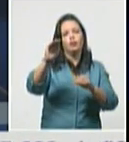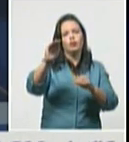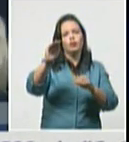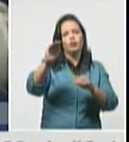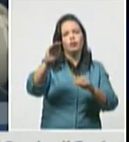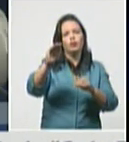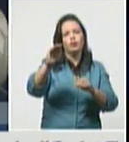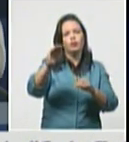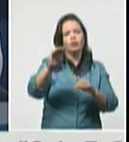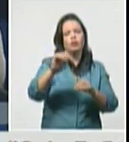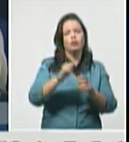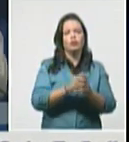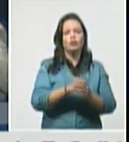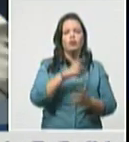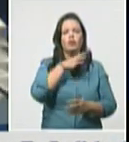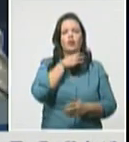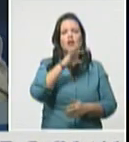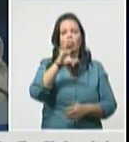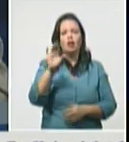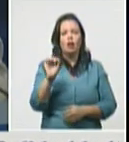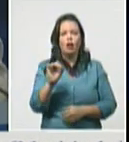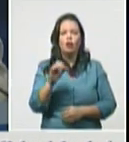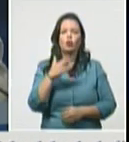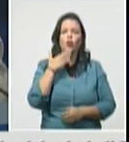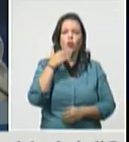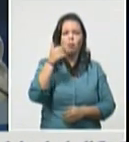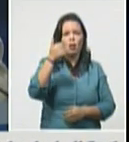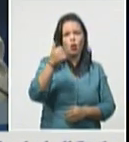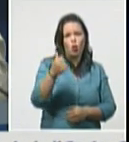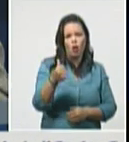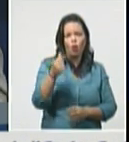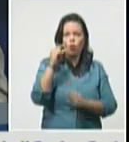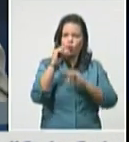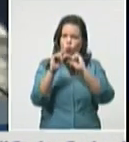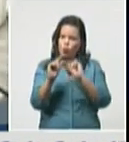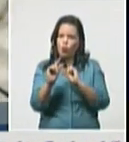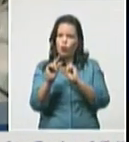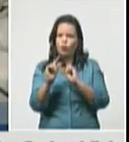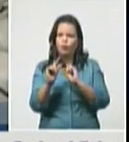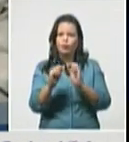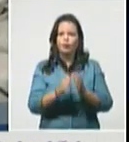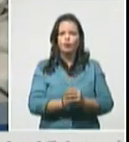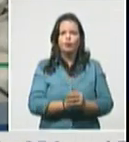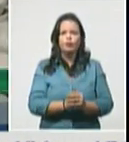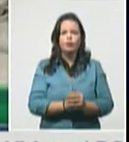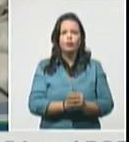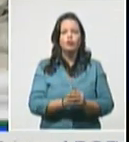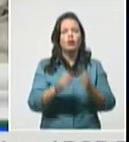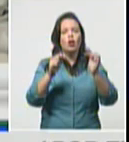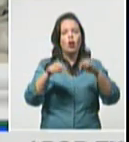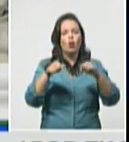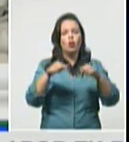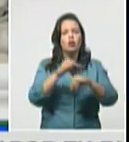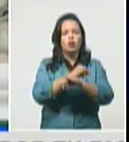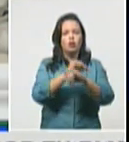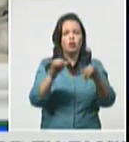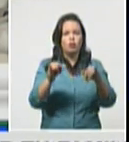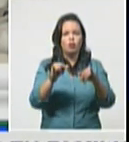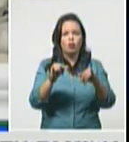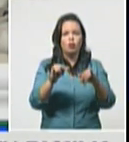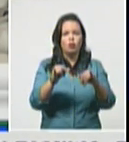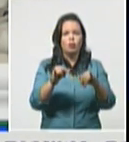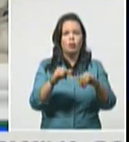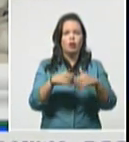de cuidado, o sea, mejoró su cuadro clínico. El que reportamos en el día de hoy se incorporó en el día de ayer, es